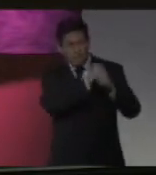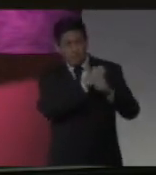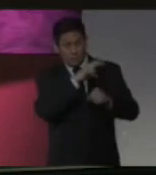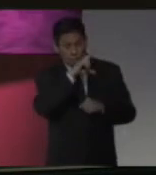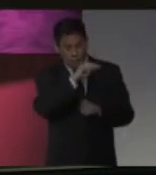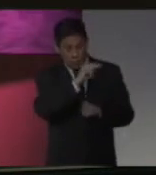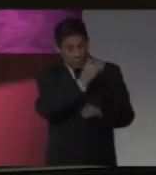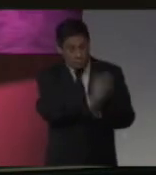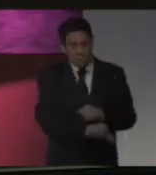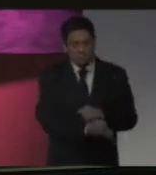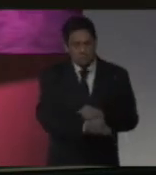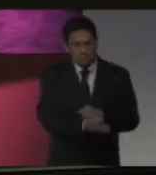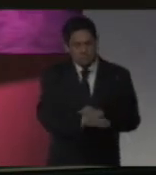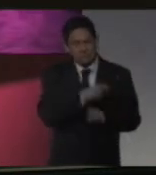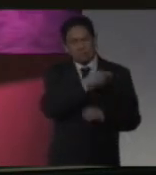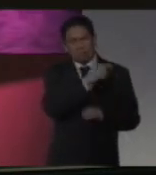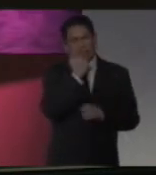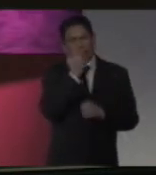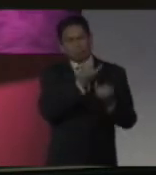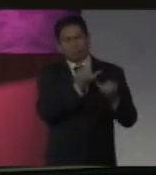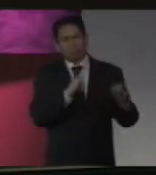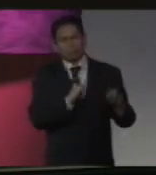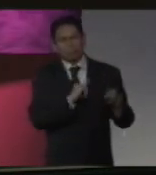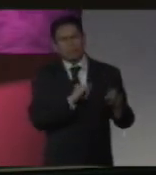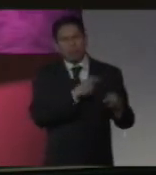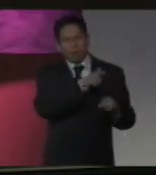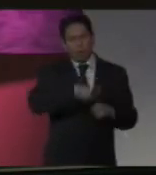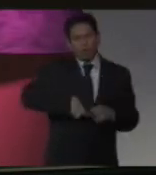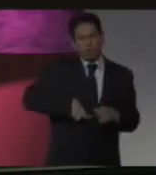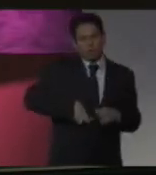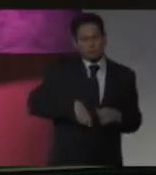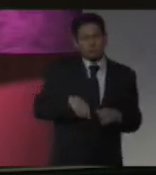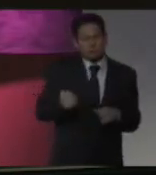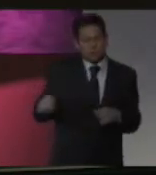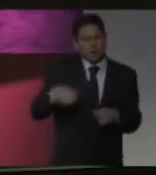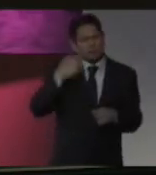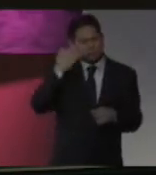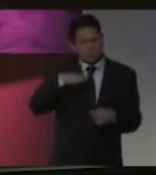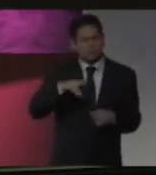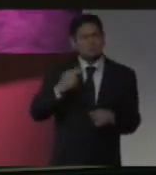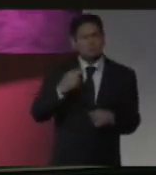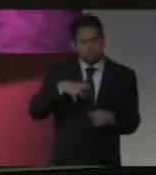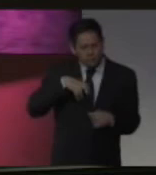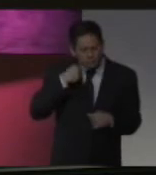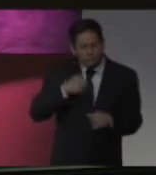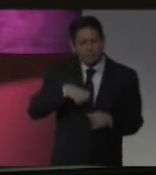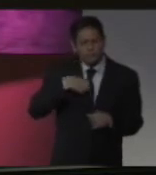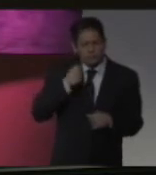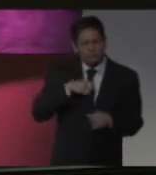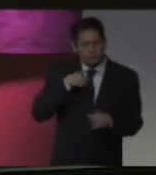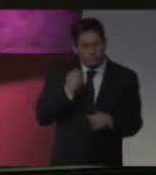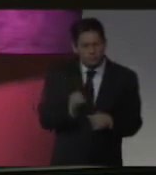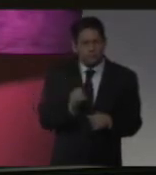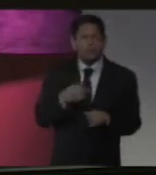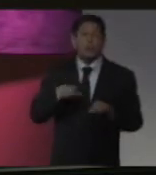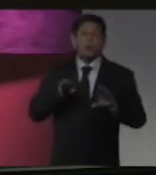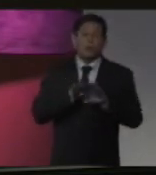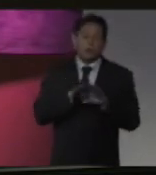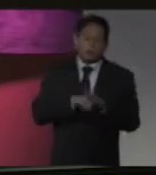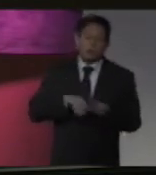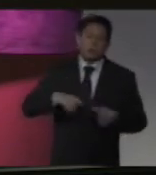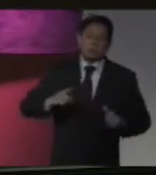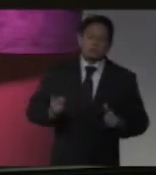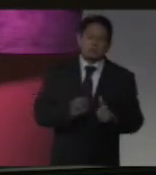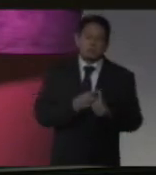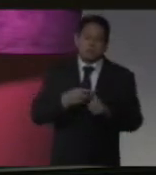de liberación contra el patriarcado, también requiere de condiciones específicas, comenzando por la posibilidad de tener control sobre los